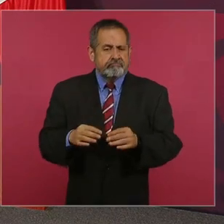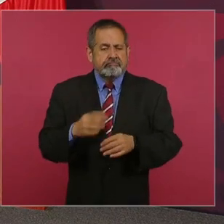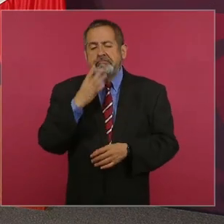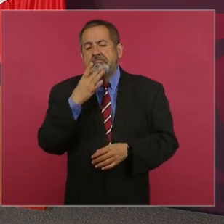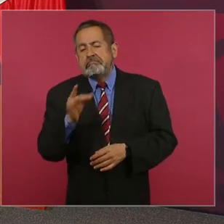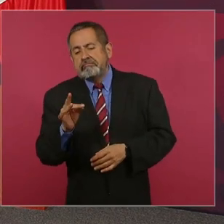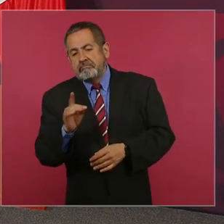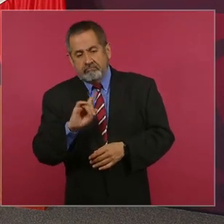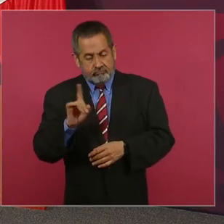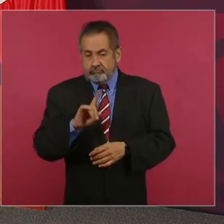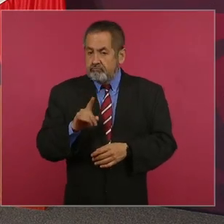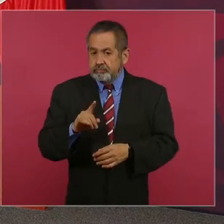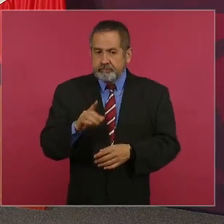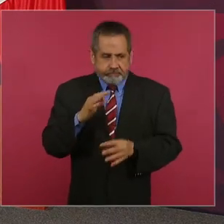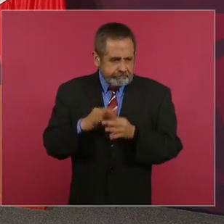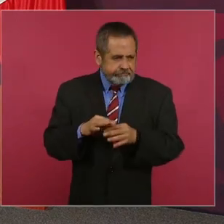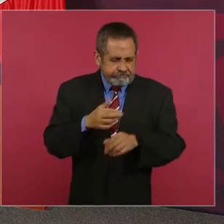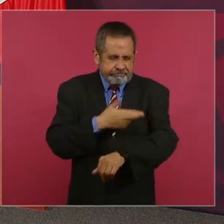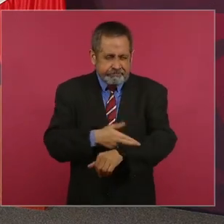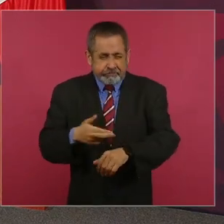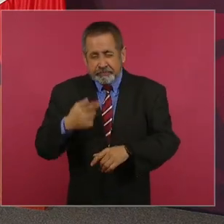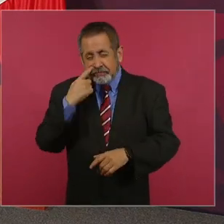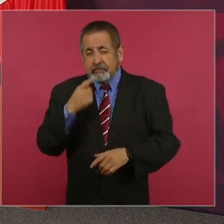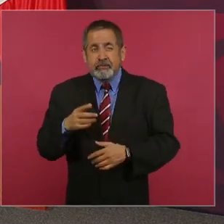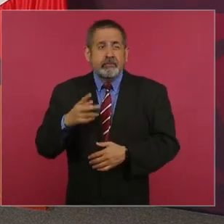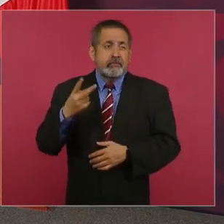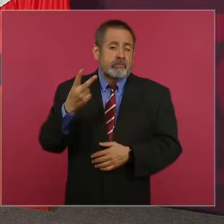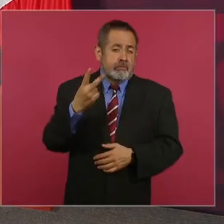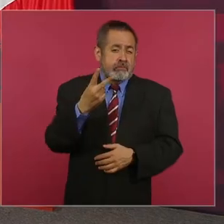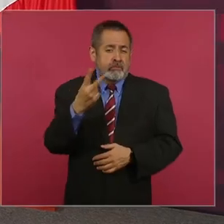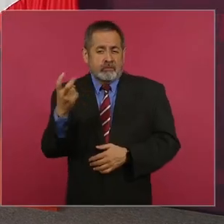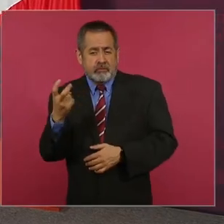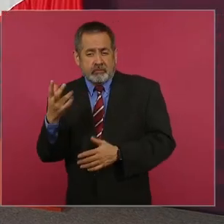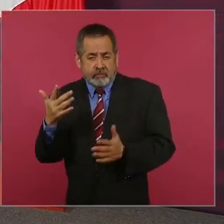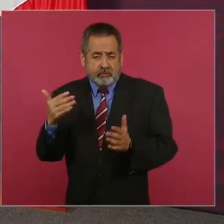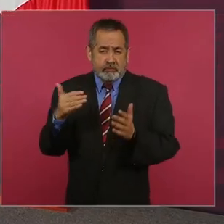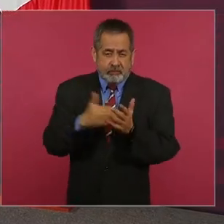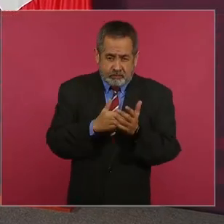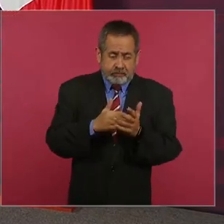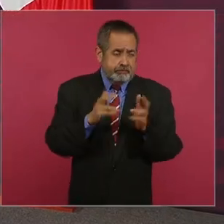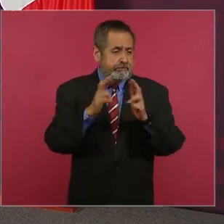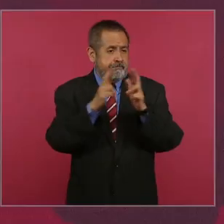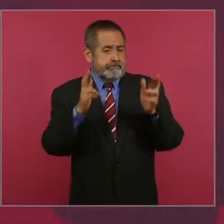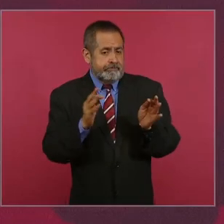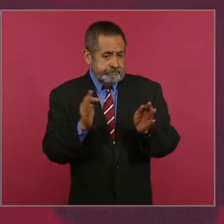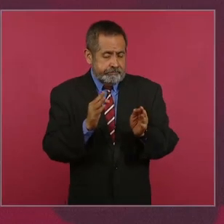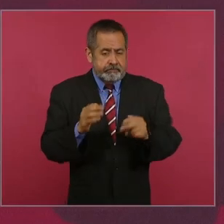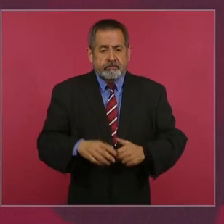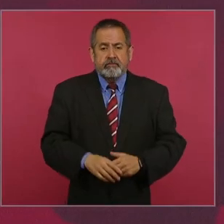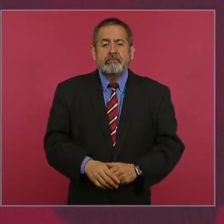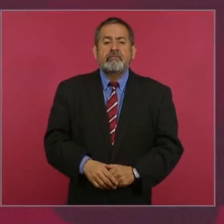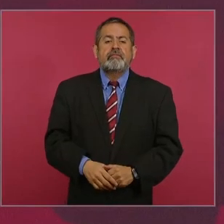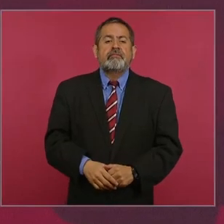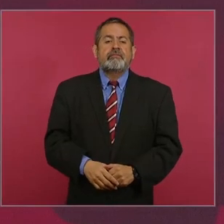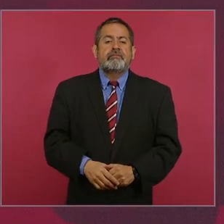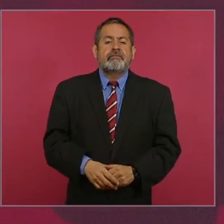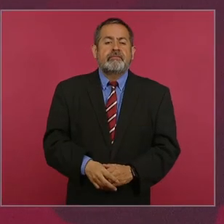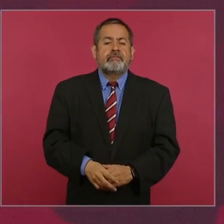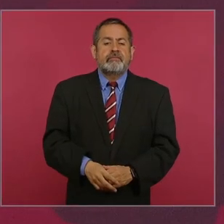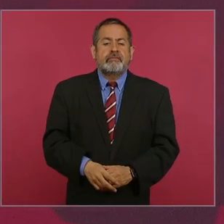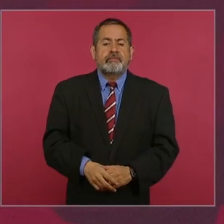es que estamos hablando de 250 mil refrigeradores. ¿Cuánto se